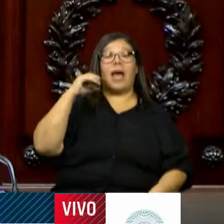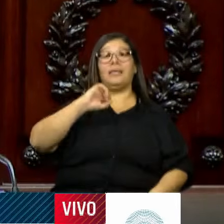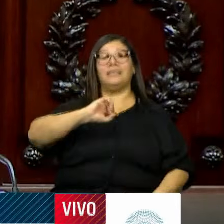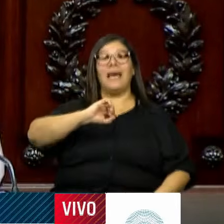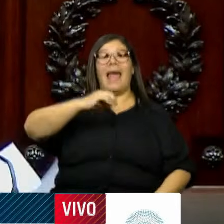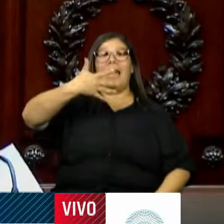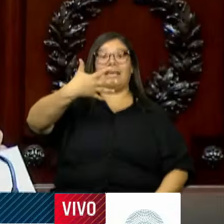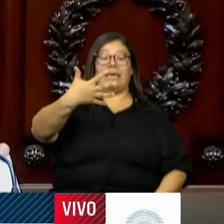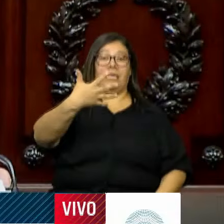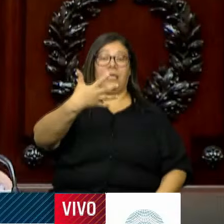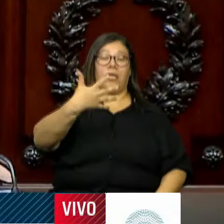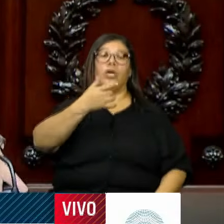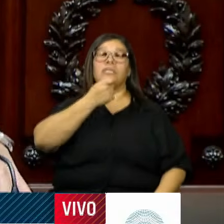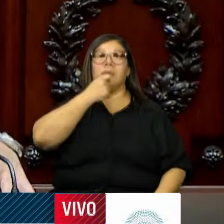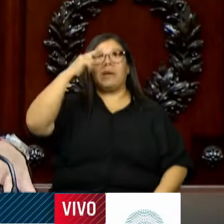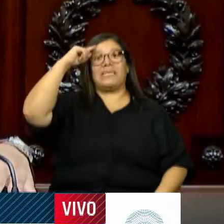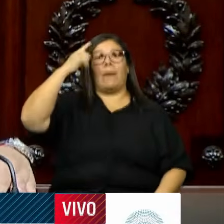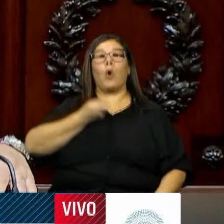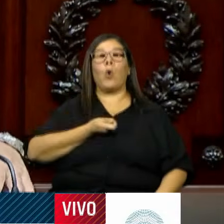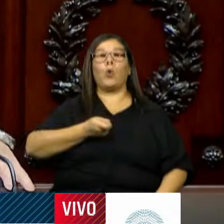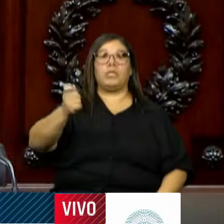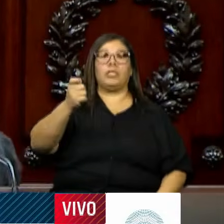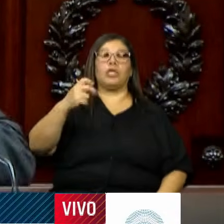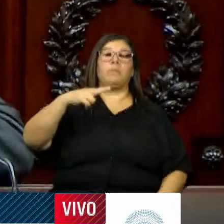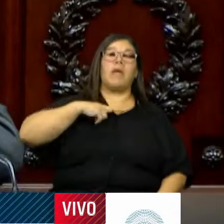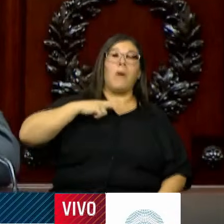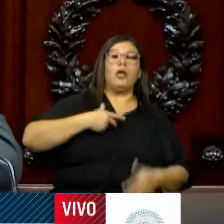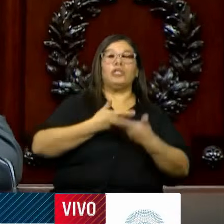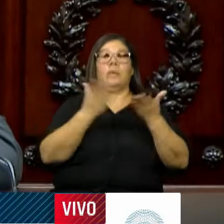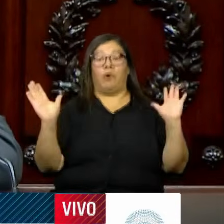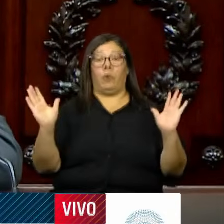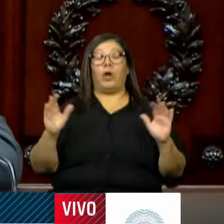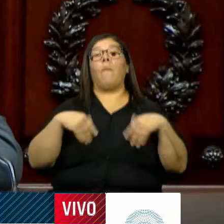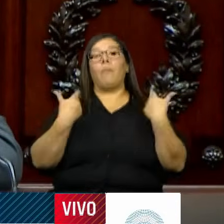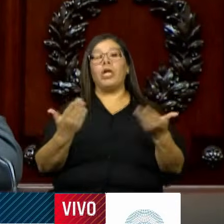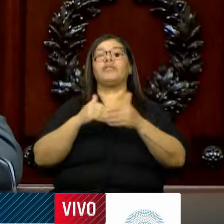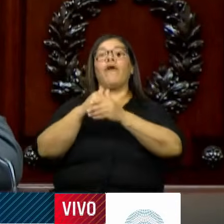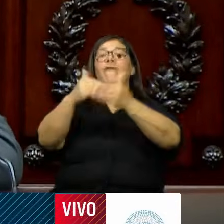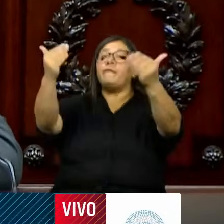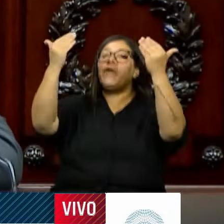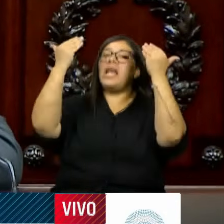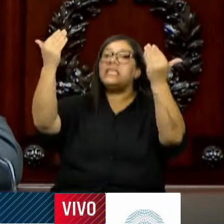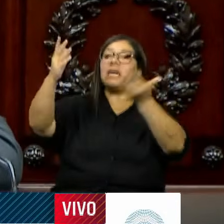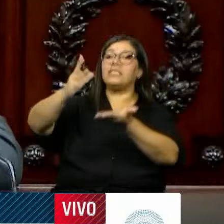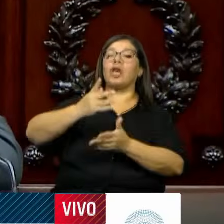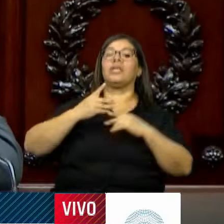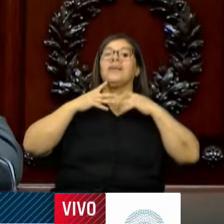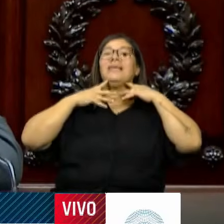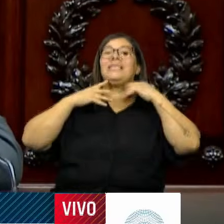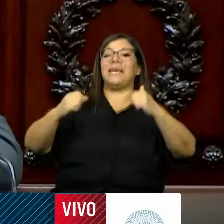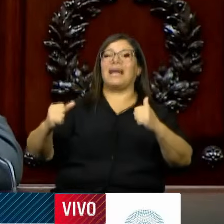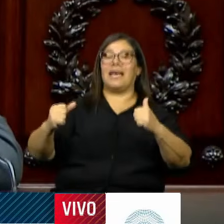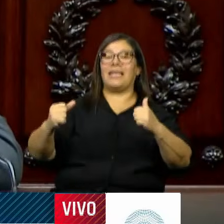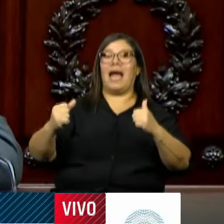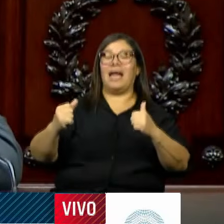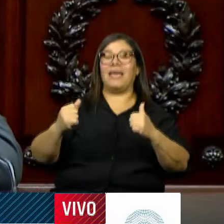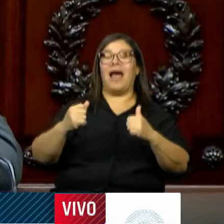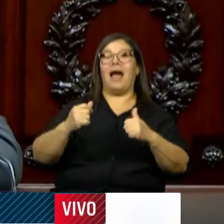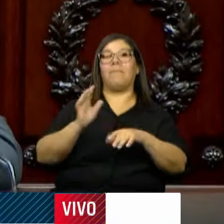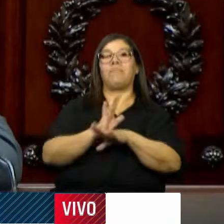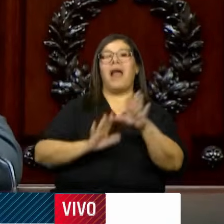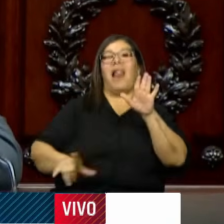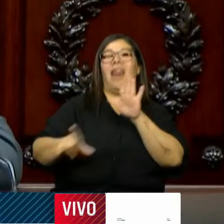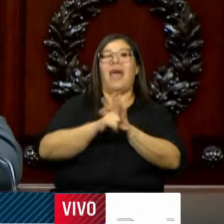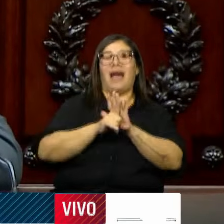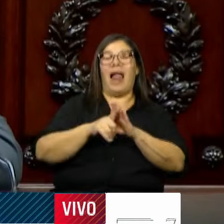litigios contra privados. Mis felicitaciones a la Secretaría Legal y Técnica, liderada por María Ibarzábal, a la